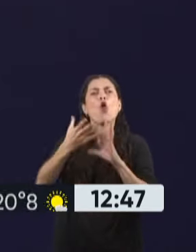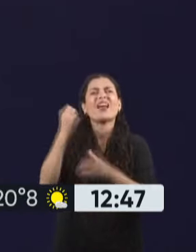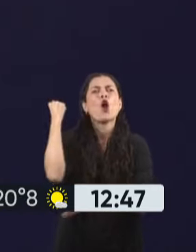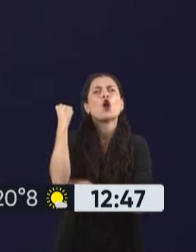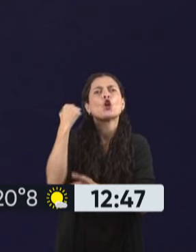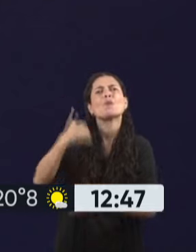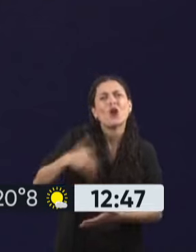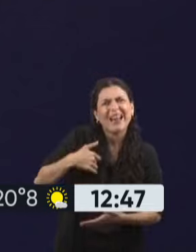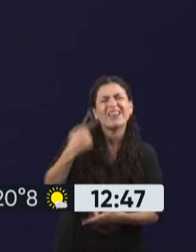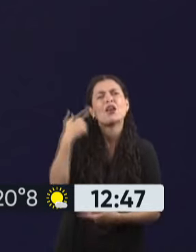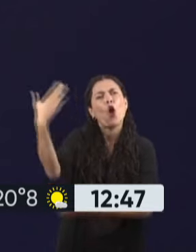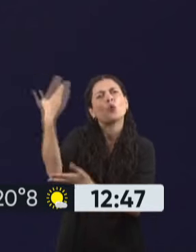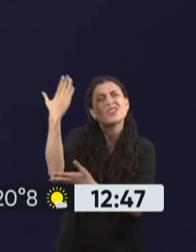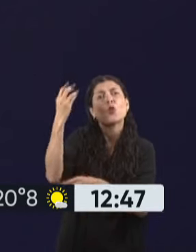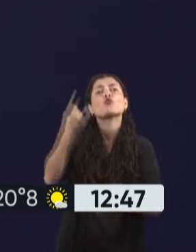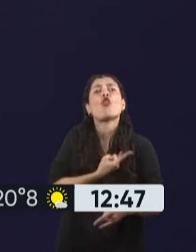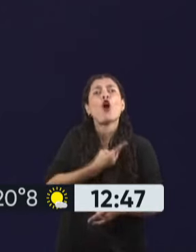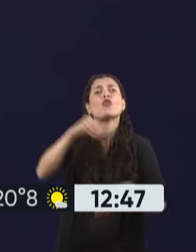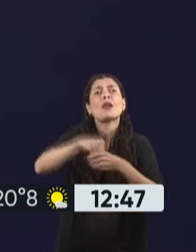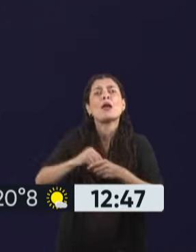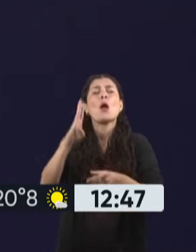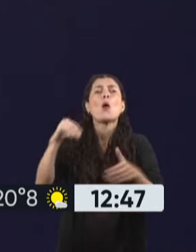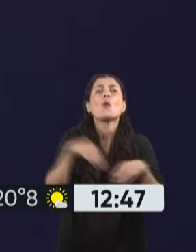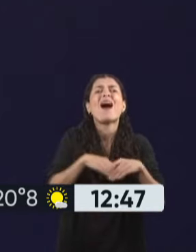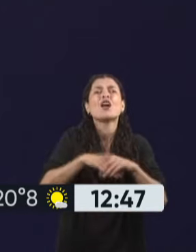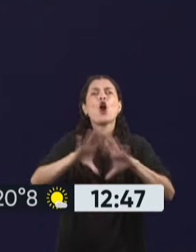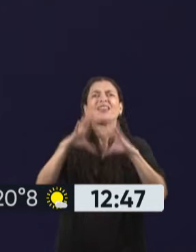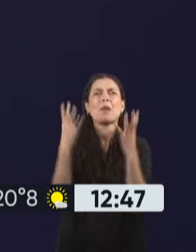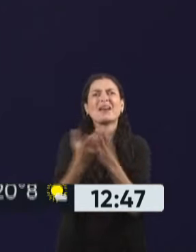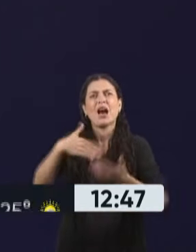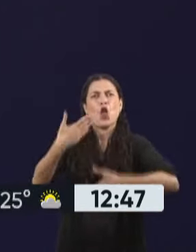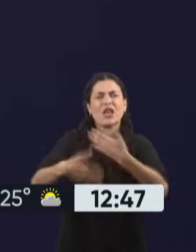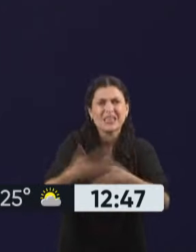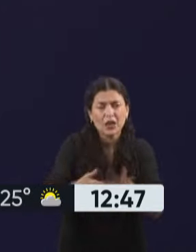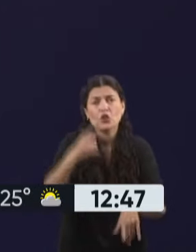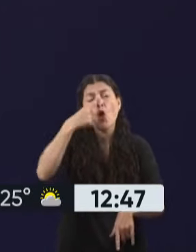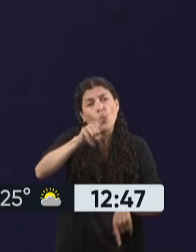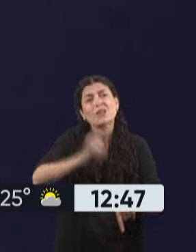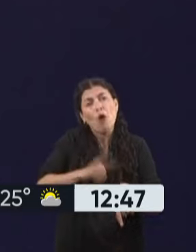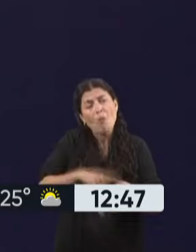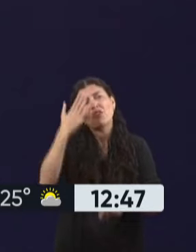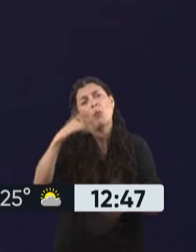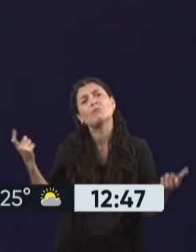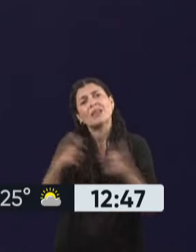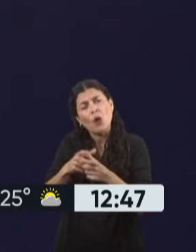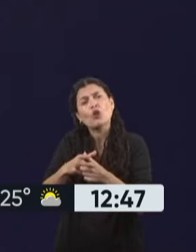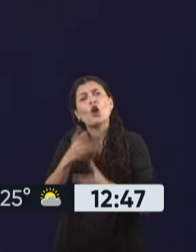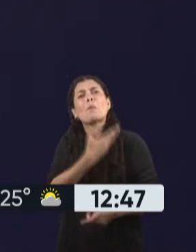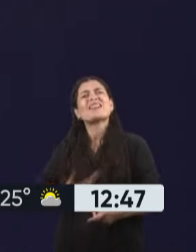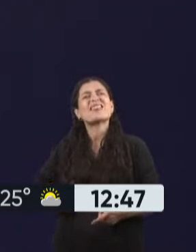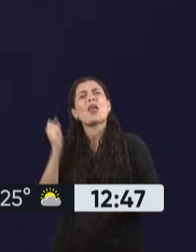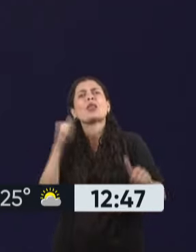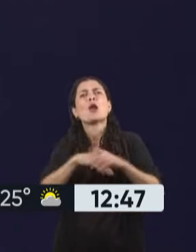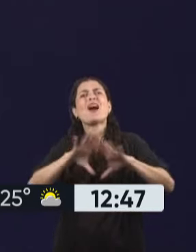el Banco Interamericano de Desarrollo. Y luego, 15 horas, se va a encontrar con el presidente del Banco Mundial, Ajay